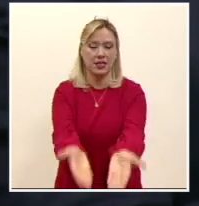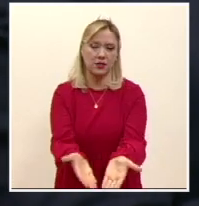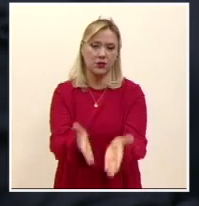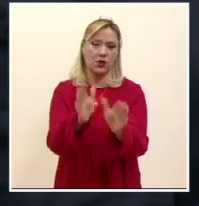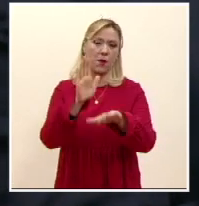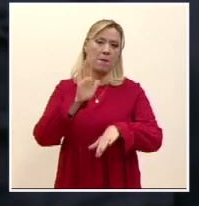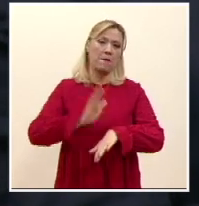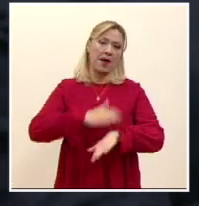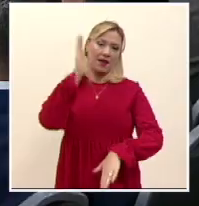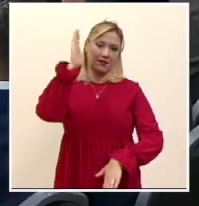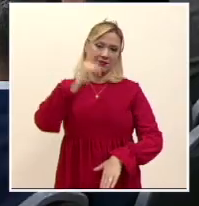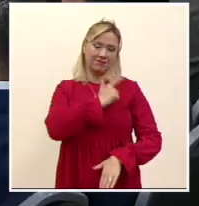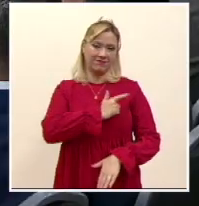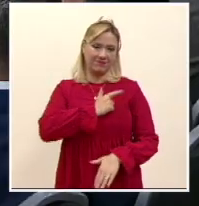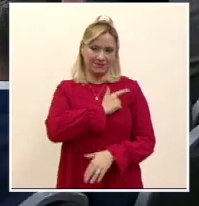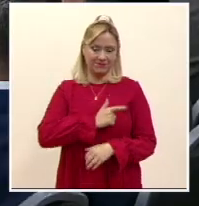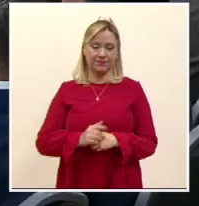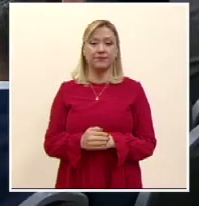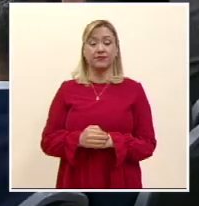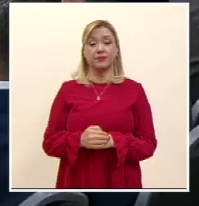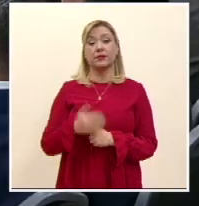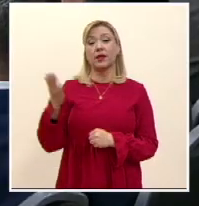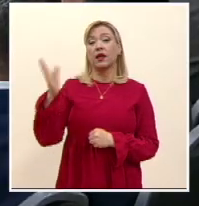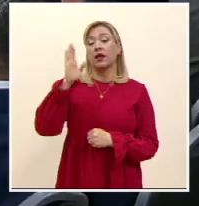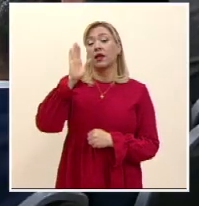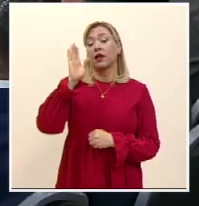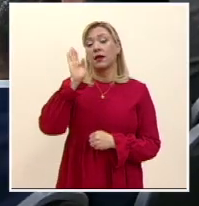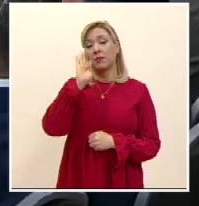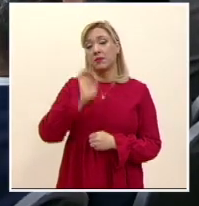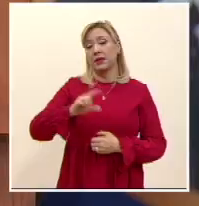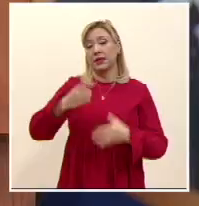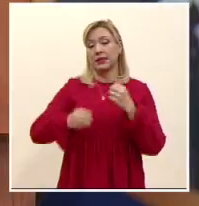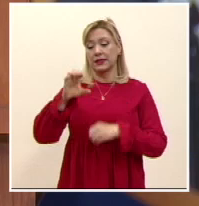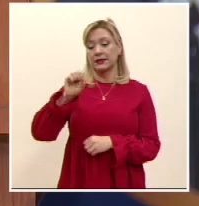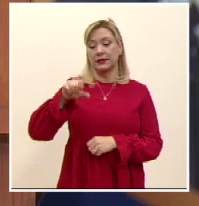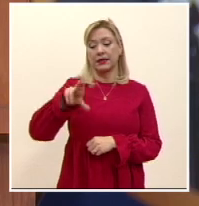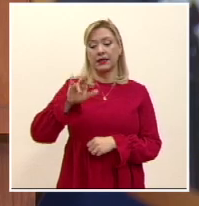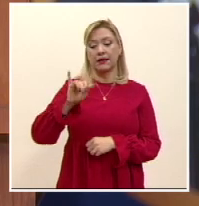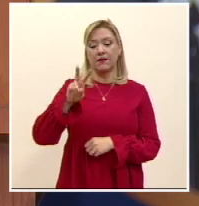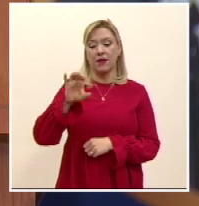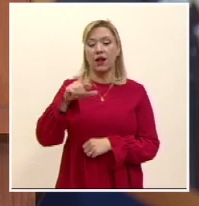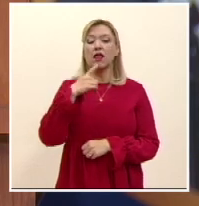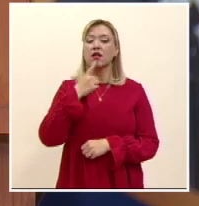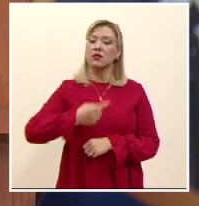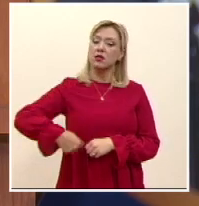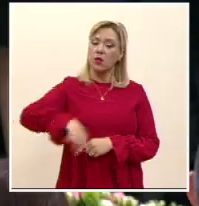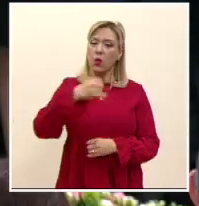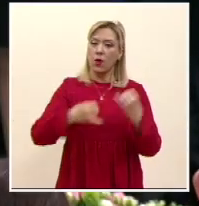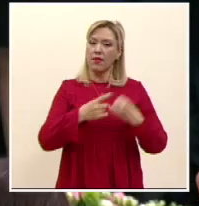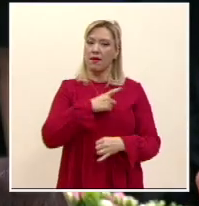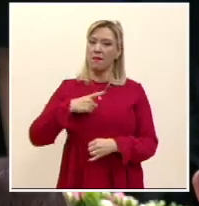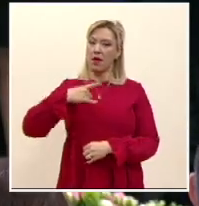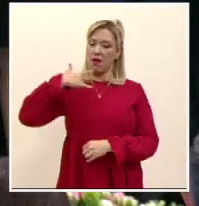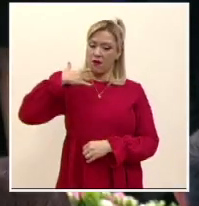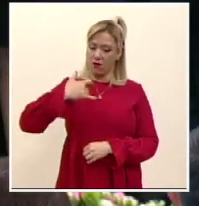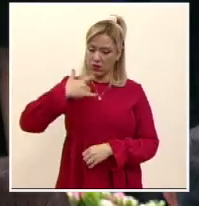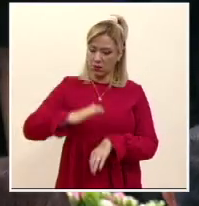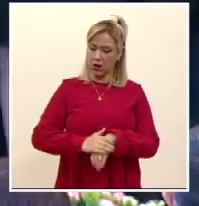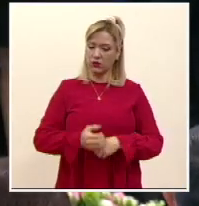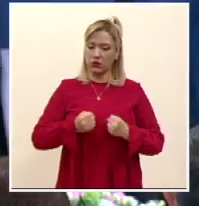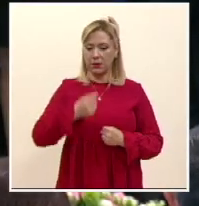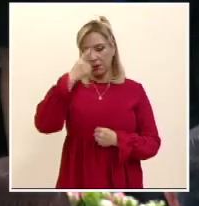parte, la ministra Yasmín Esquivel Moza dijo que los impartidores de justicia deben redoblar esfuerzos para que se recobre la